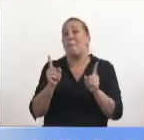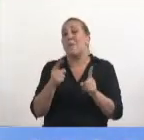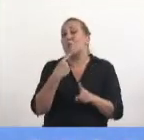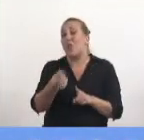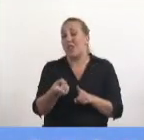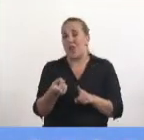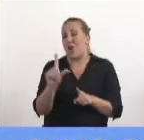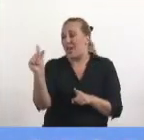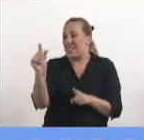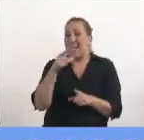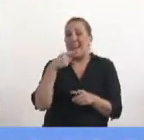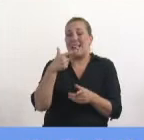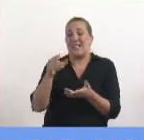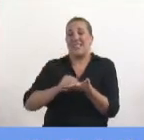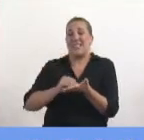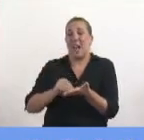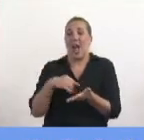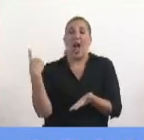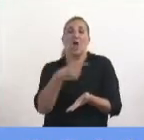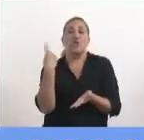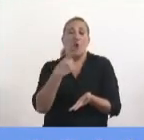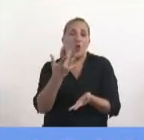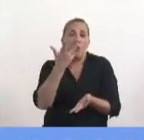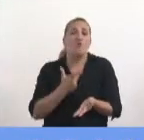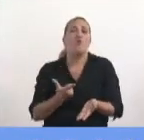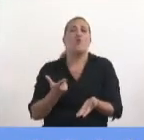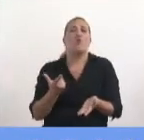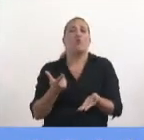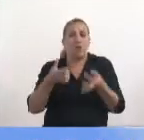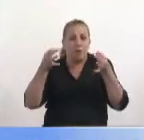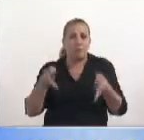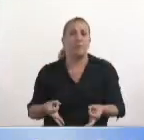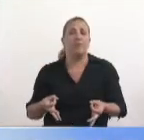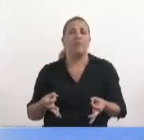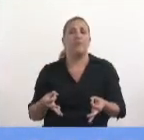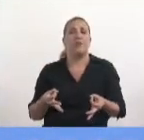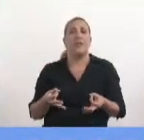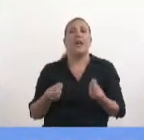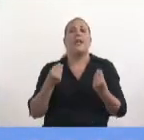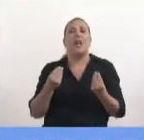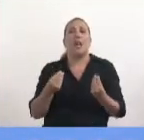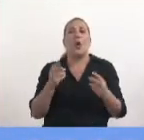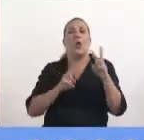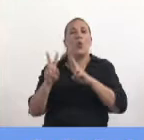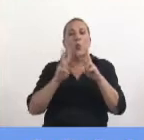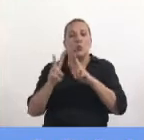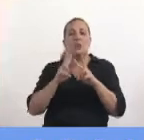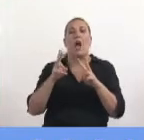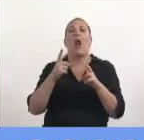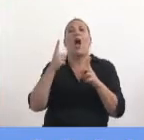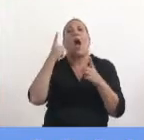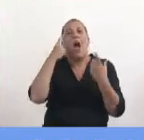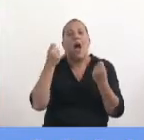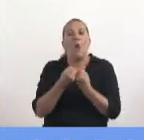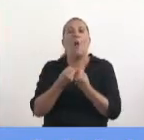legislador propinante, que a todos nos gusta y nos gustaría decirlo y que eso sea una realidad, bajar la carga tributaria